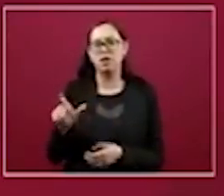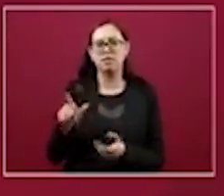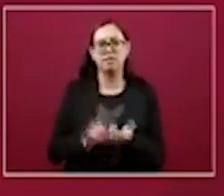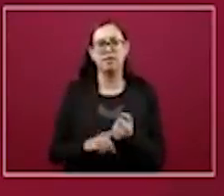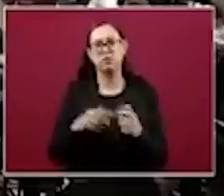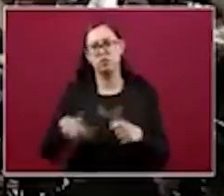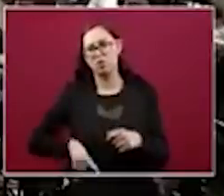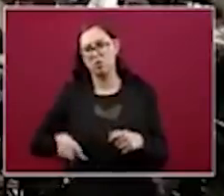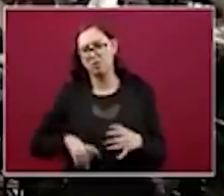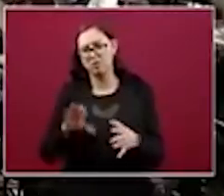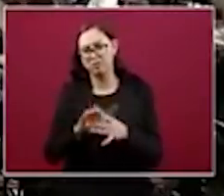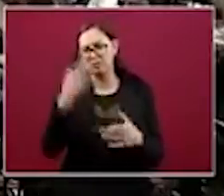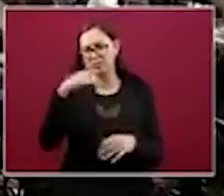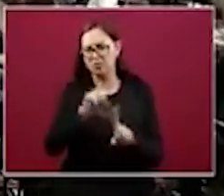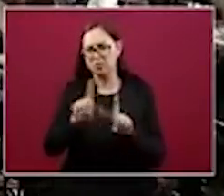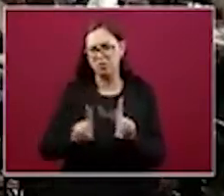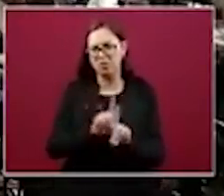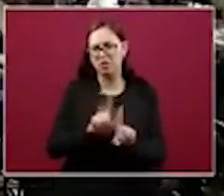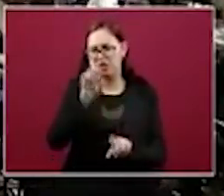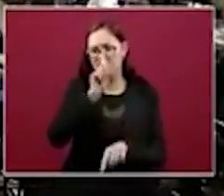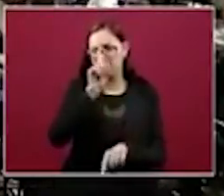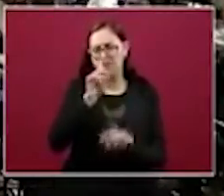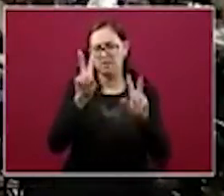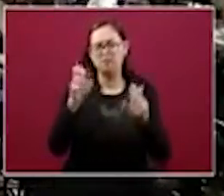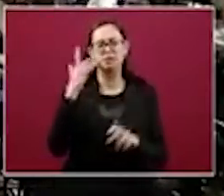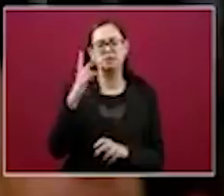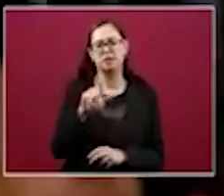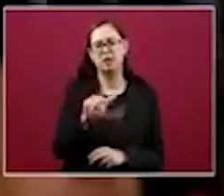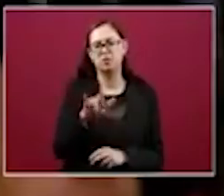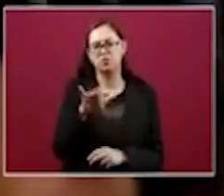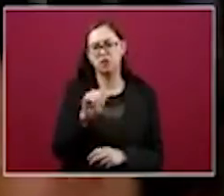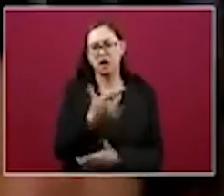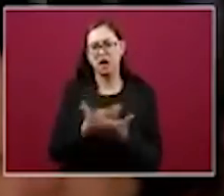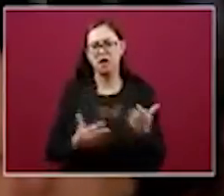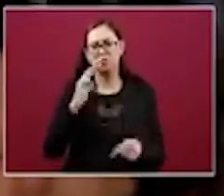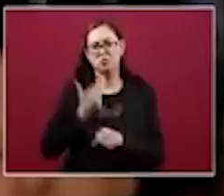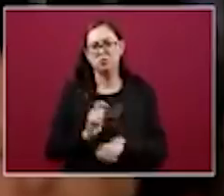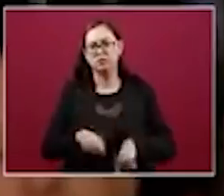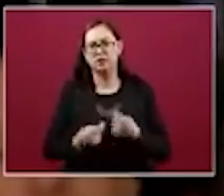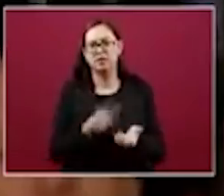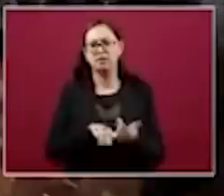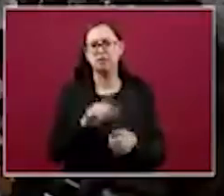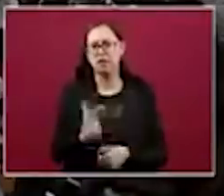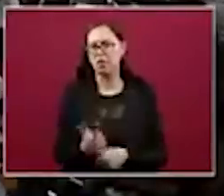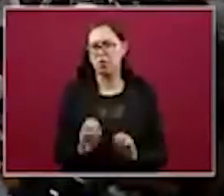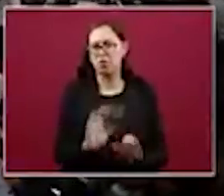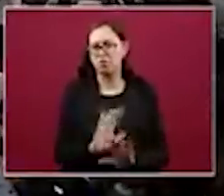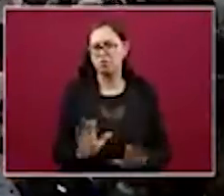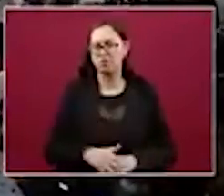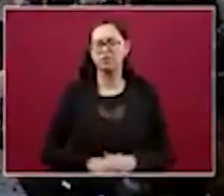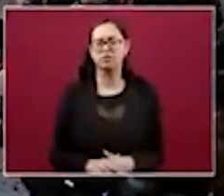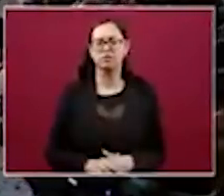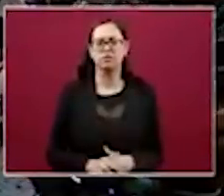en su gobierno. Sabemos que lo asesora en el tema de Santa Lucía, pero si ahora tiene algún cargo o ya no está dentro de su gobierno. Gracias. Bueno,